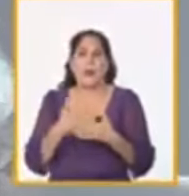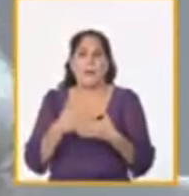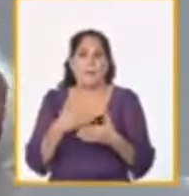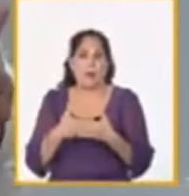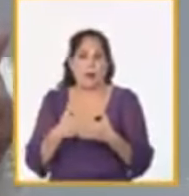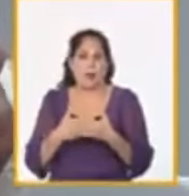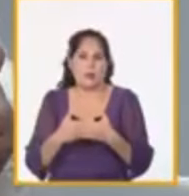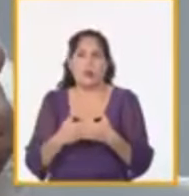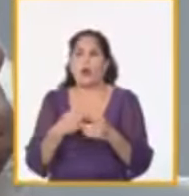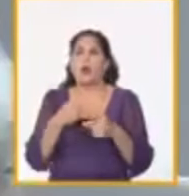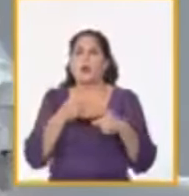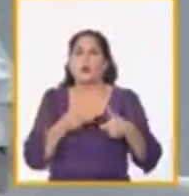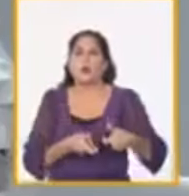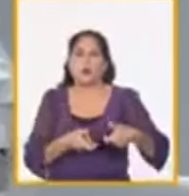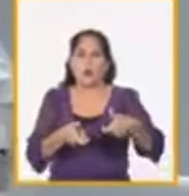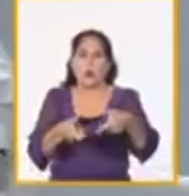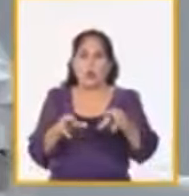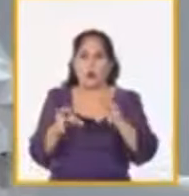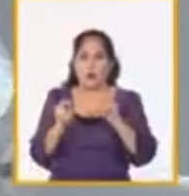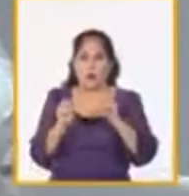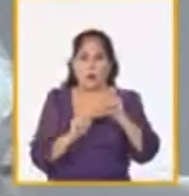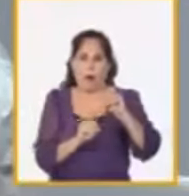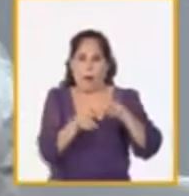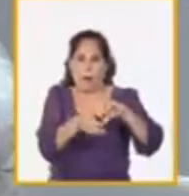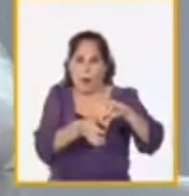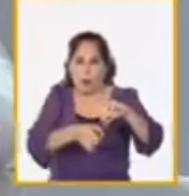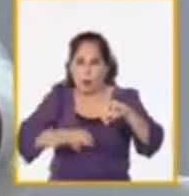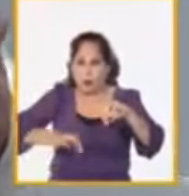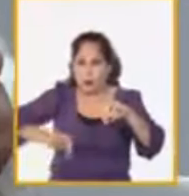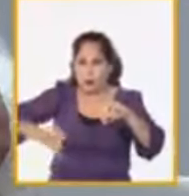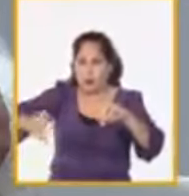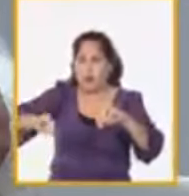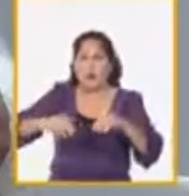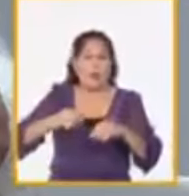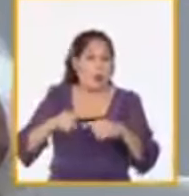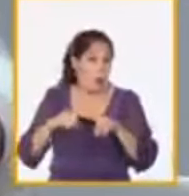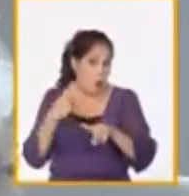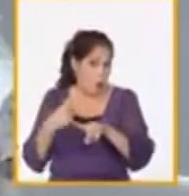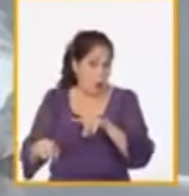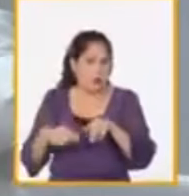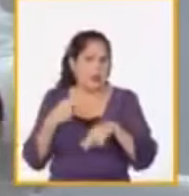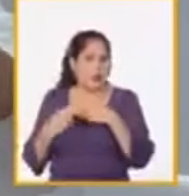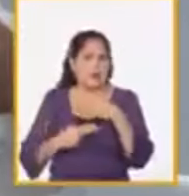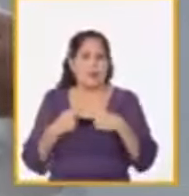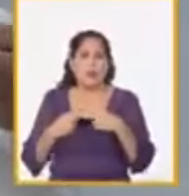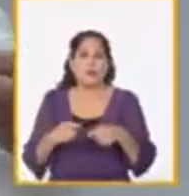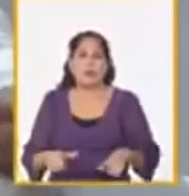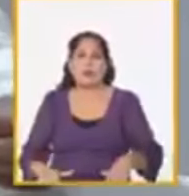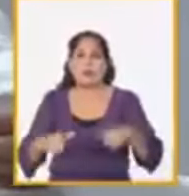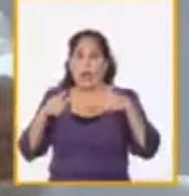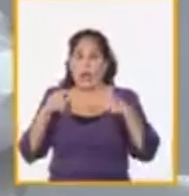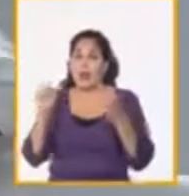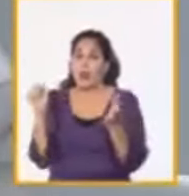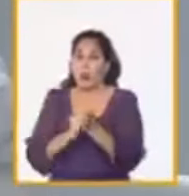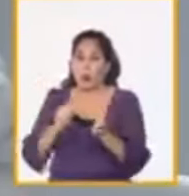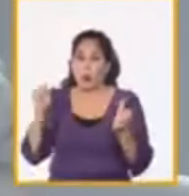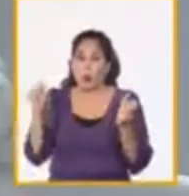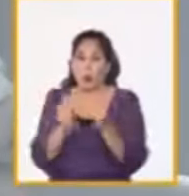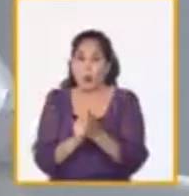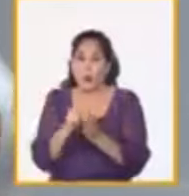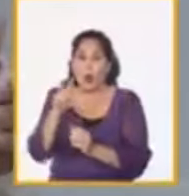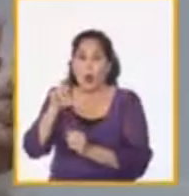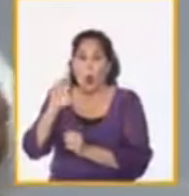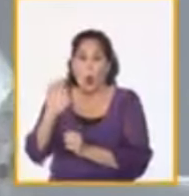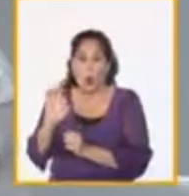con las tuberías nuestras, estamos haciendo tanques que son muy resistentes al cloro, porque hay otros tanques que el cloro, al cabo de